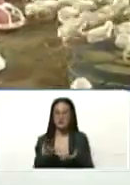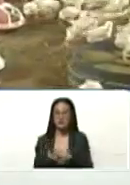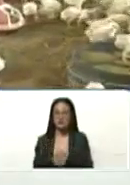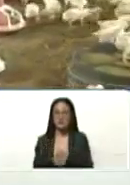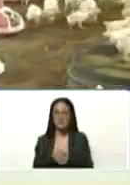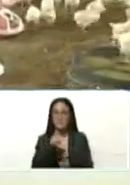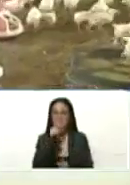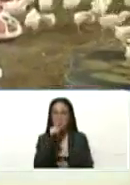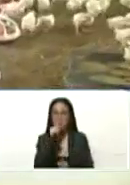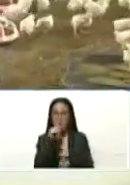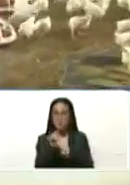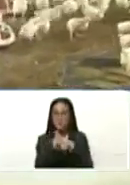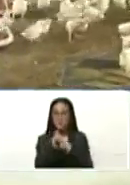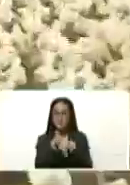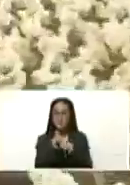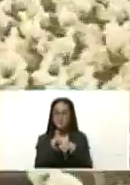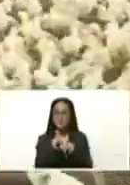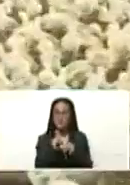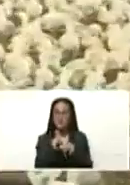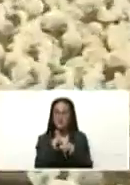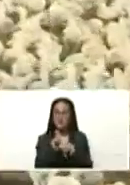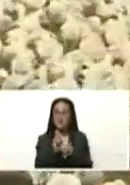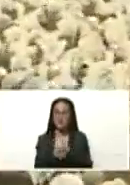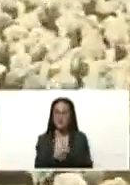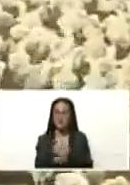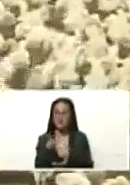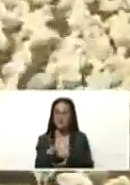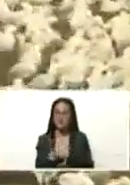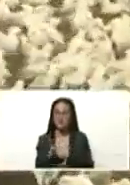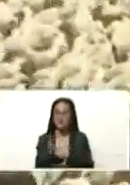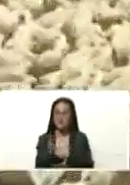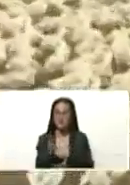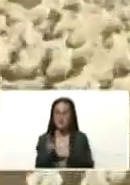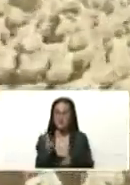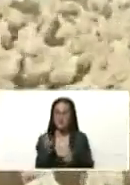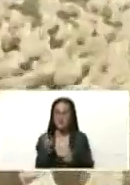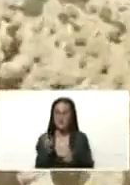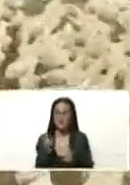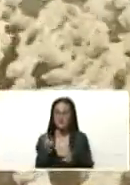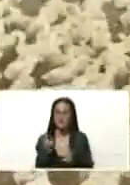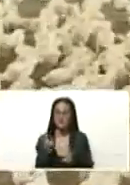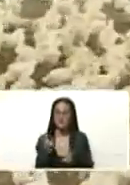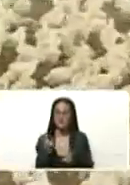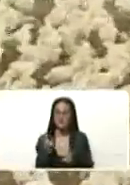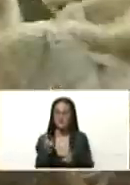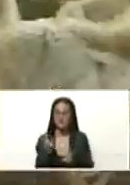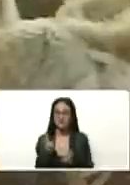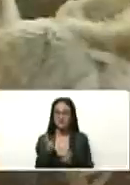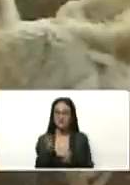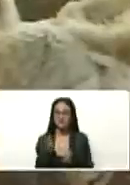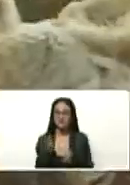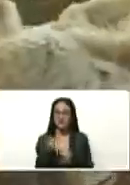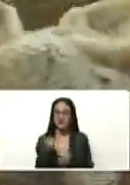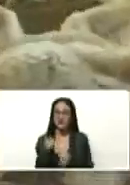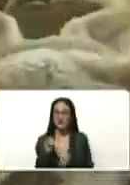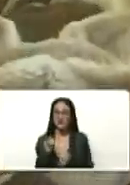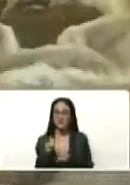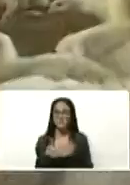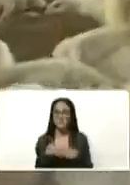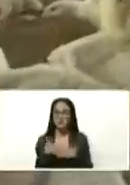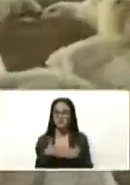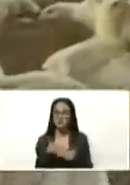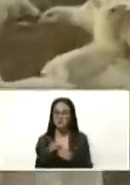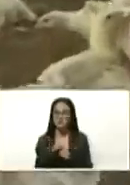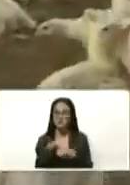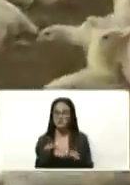estos pollos bebé al compañero Ernesto y también a la parte del país. Claro, esto tiene un proceso de un